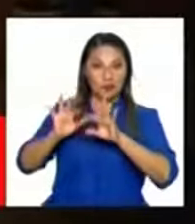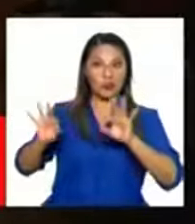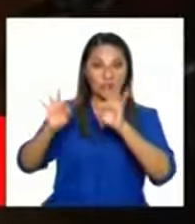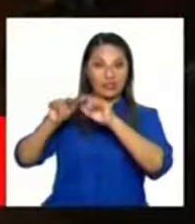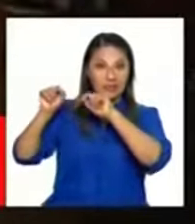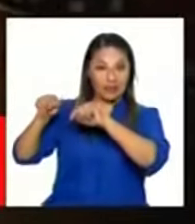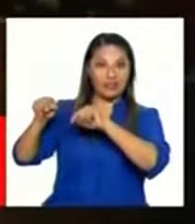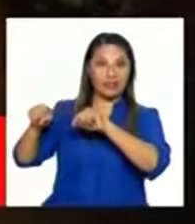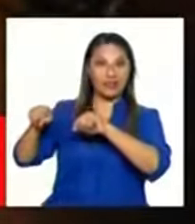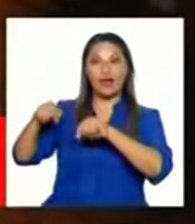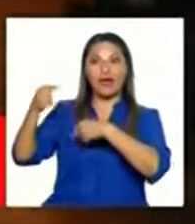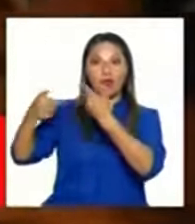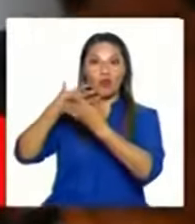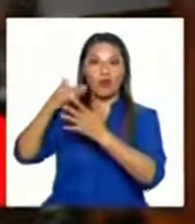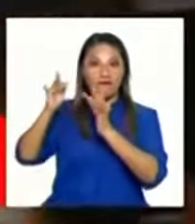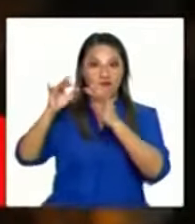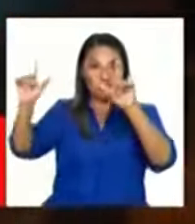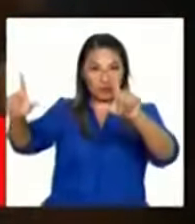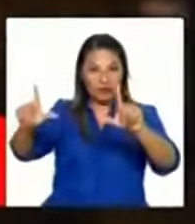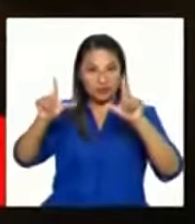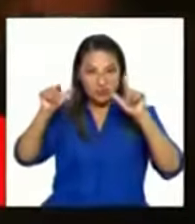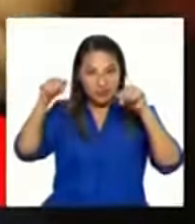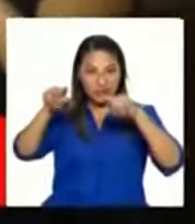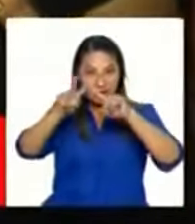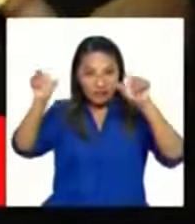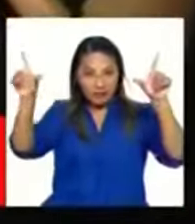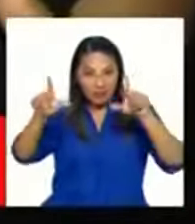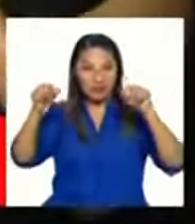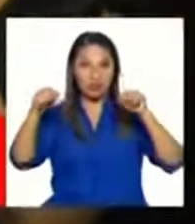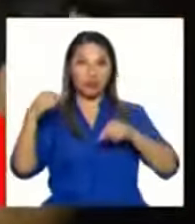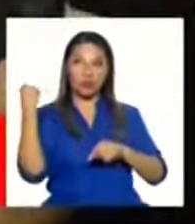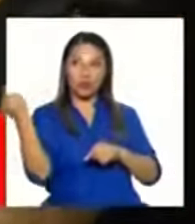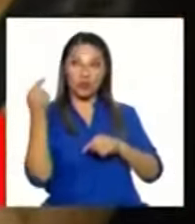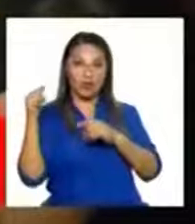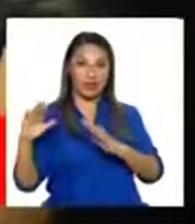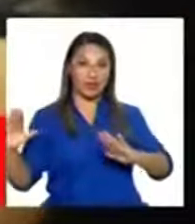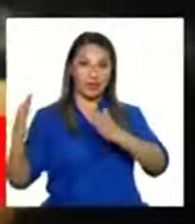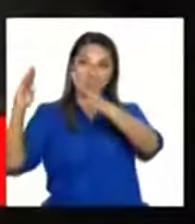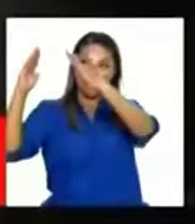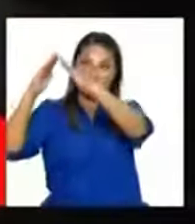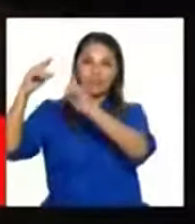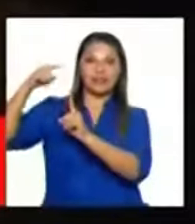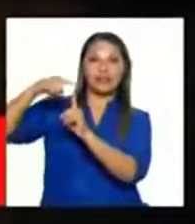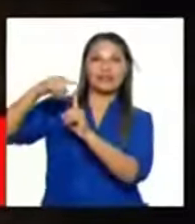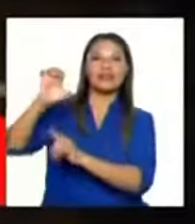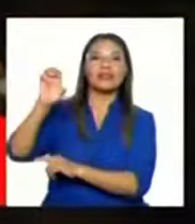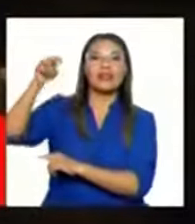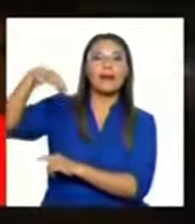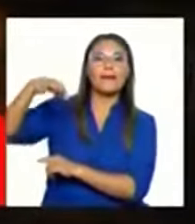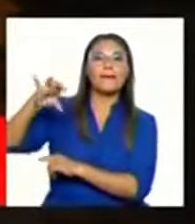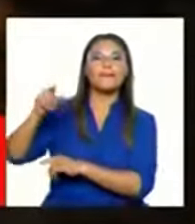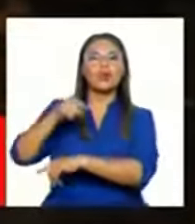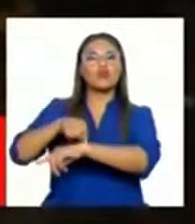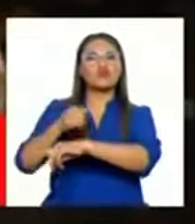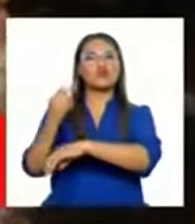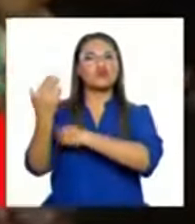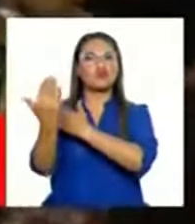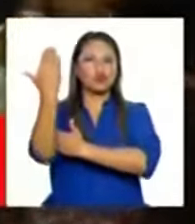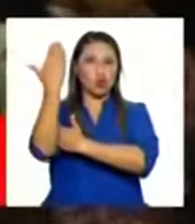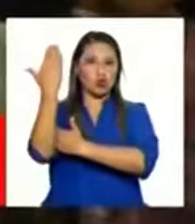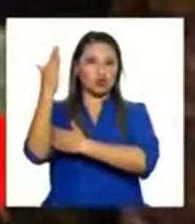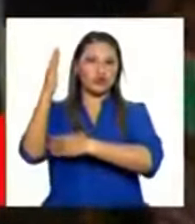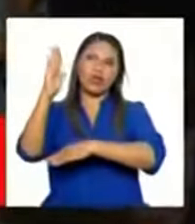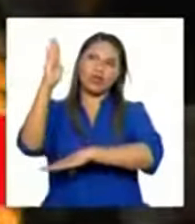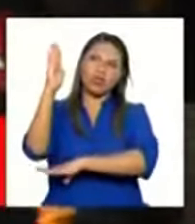en este momento a través de la señal de TV Perú, este templo va a estar abierto al público hasta la medianoche, acuérdense, hasta